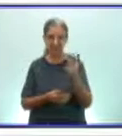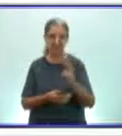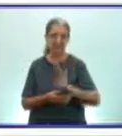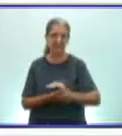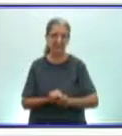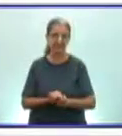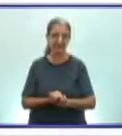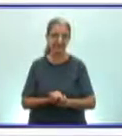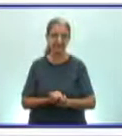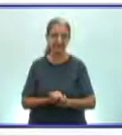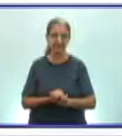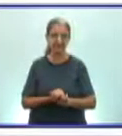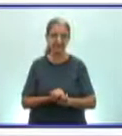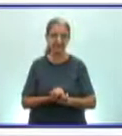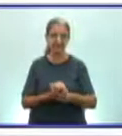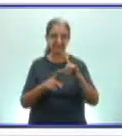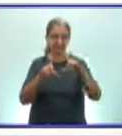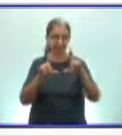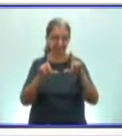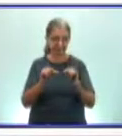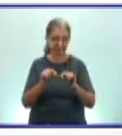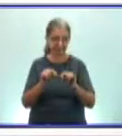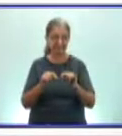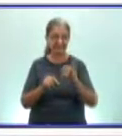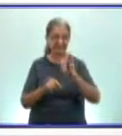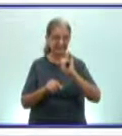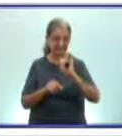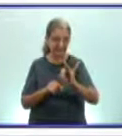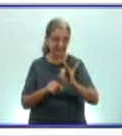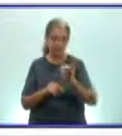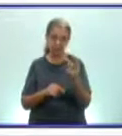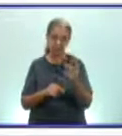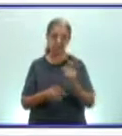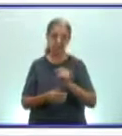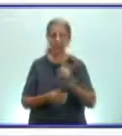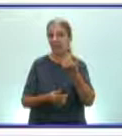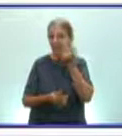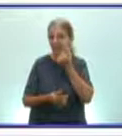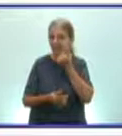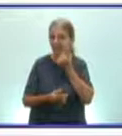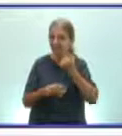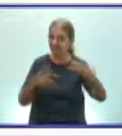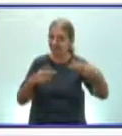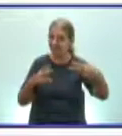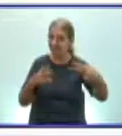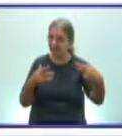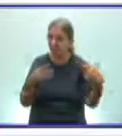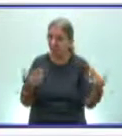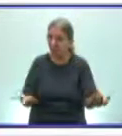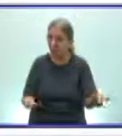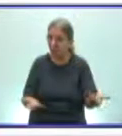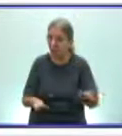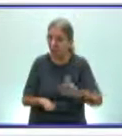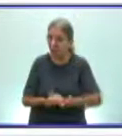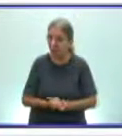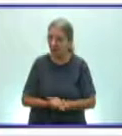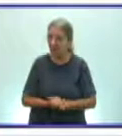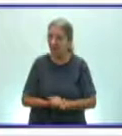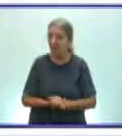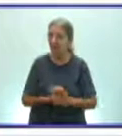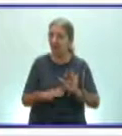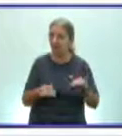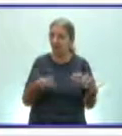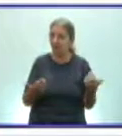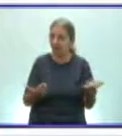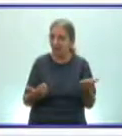veces y el 7, 2 veces también. ¿Cuál es el valor que más se repite? ¿Cuál es el